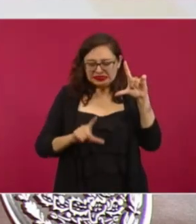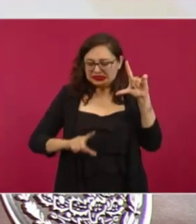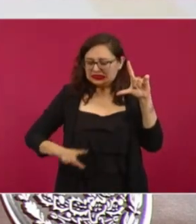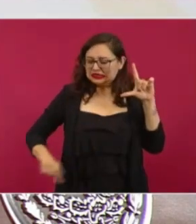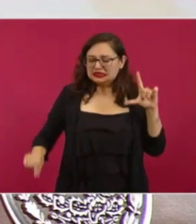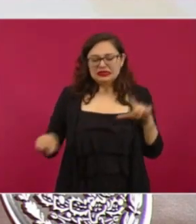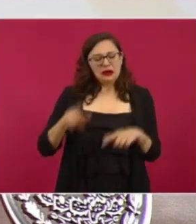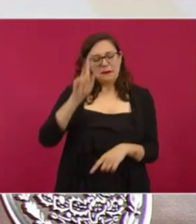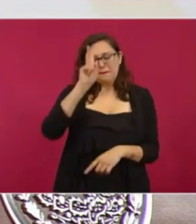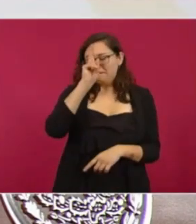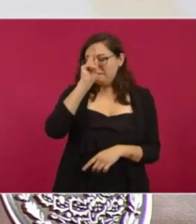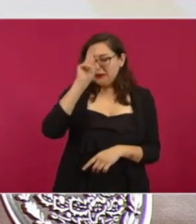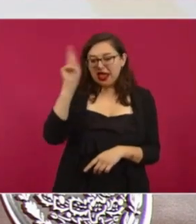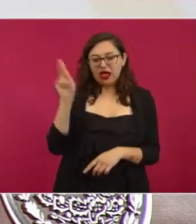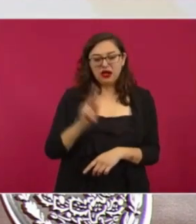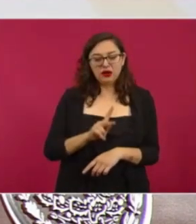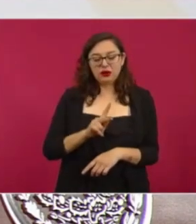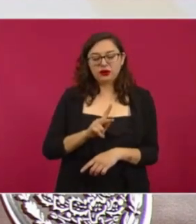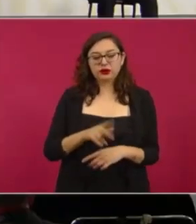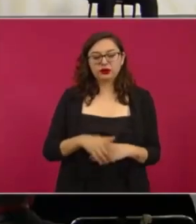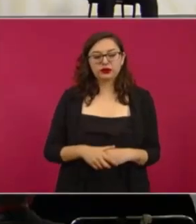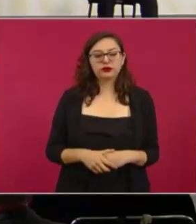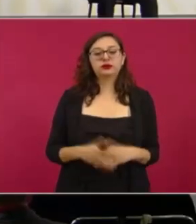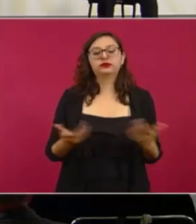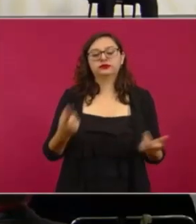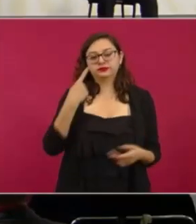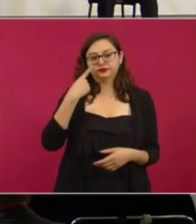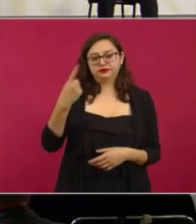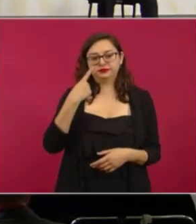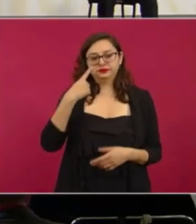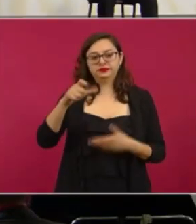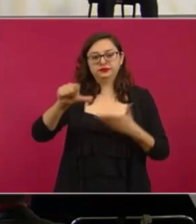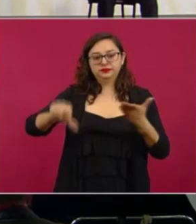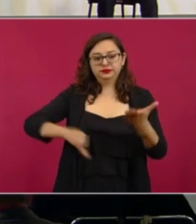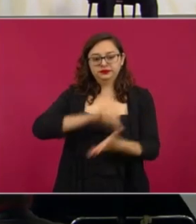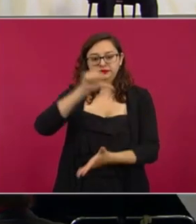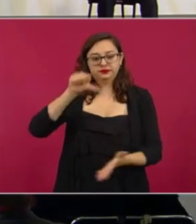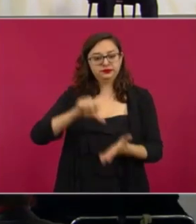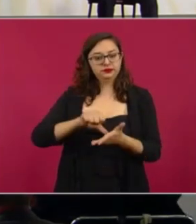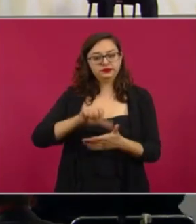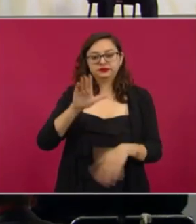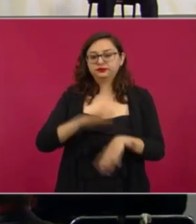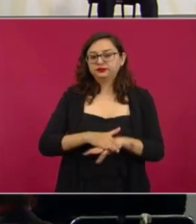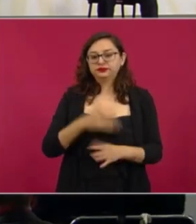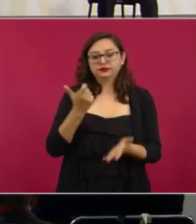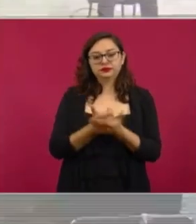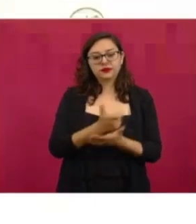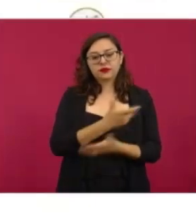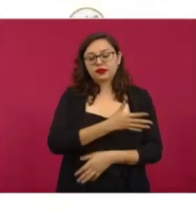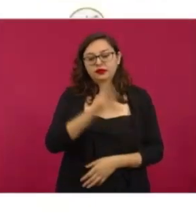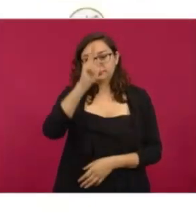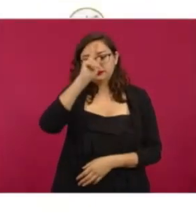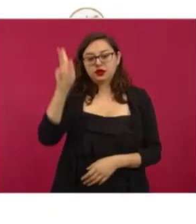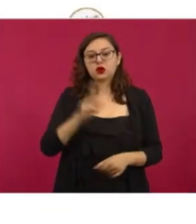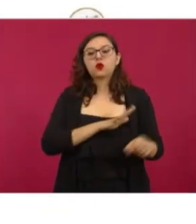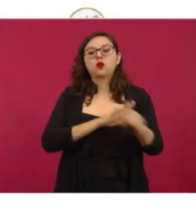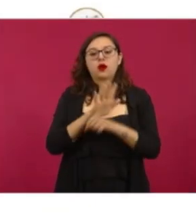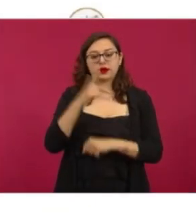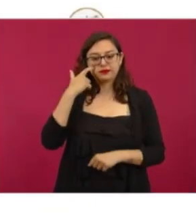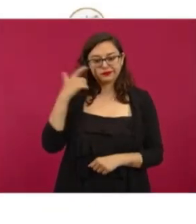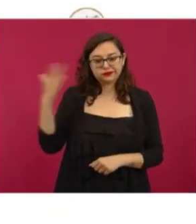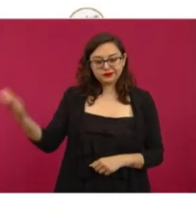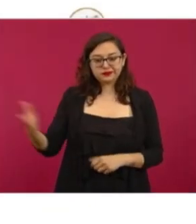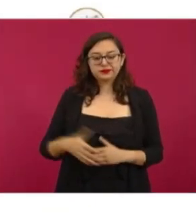ver los precios más altos en la zona centro. ¿Quién es el más carero? Coyoacán, Soriana,